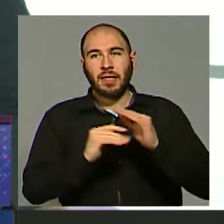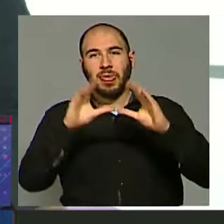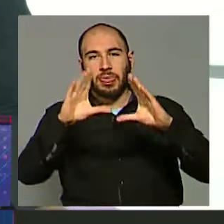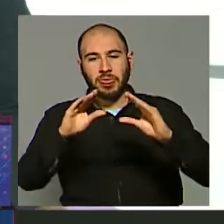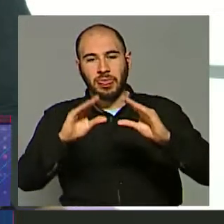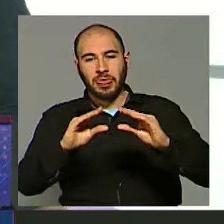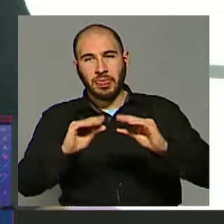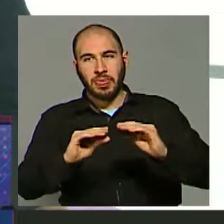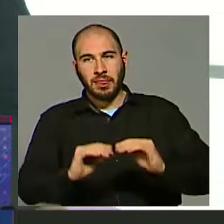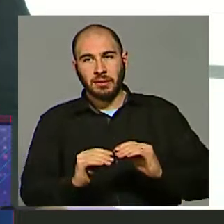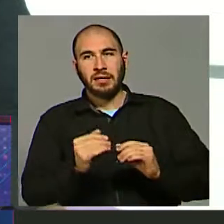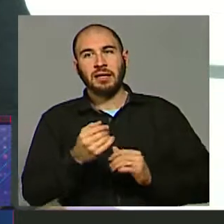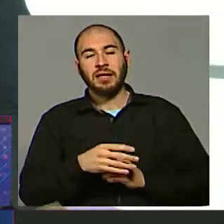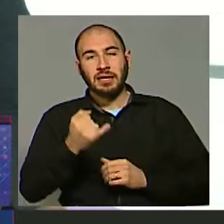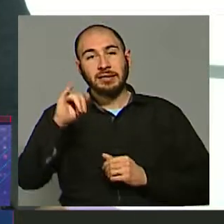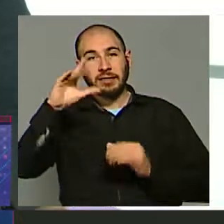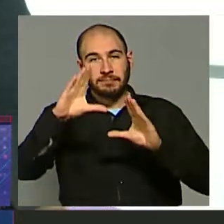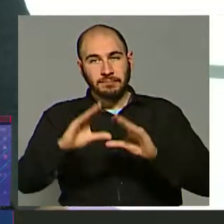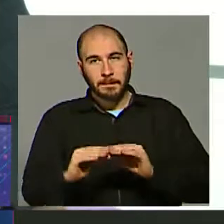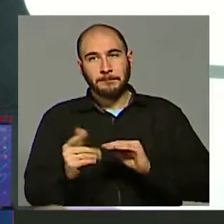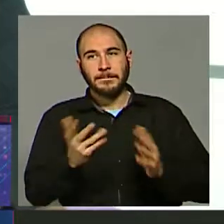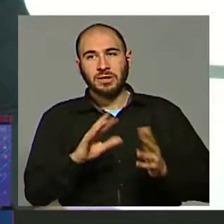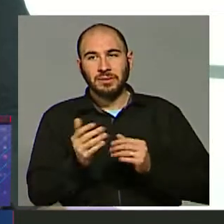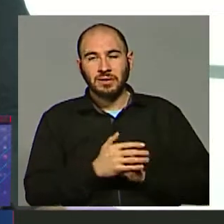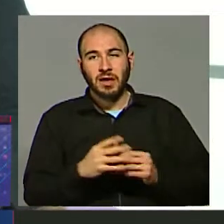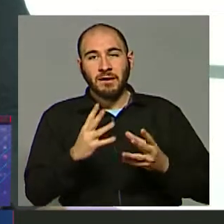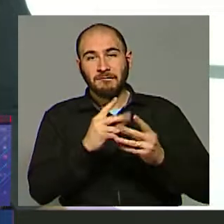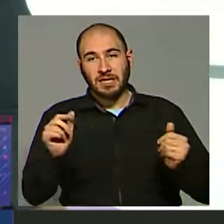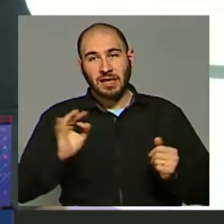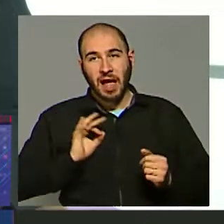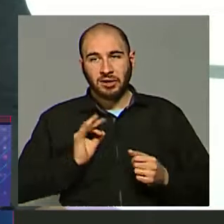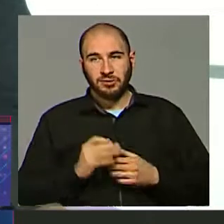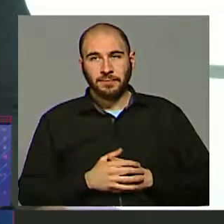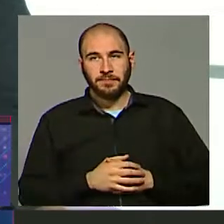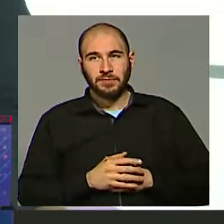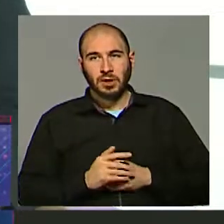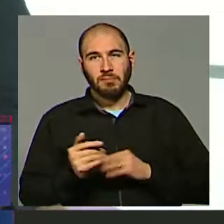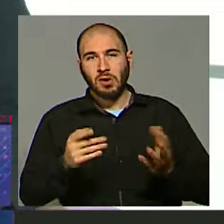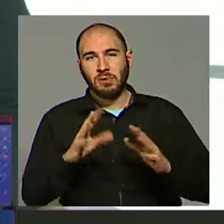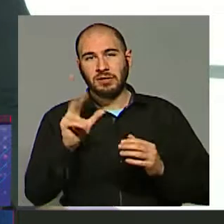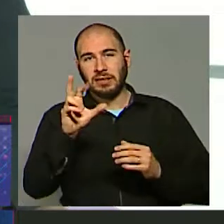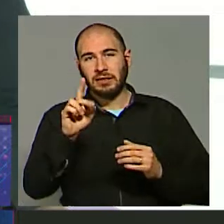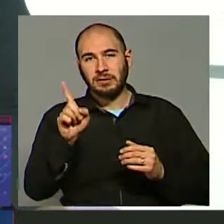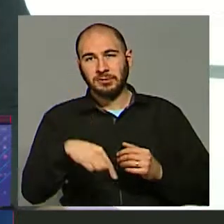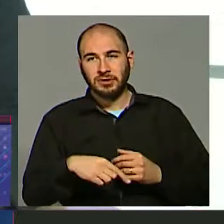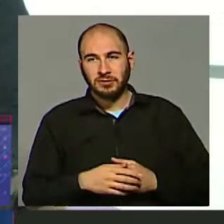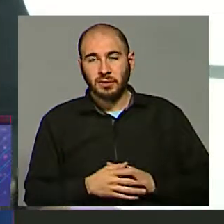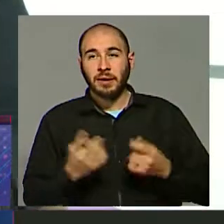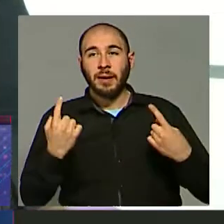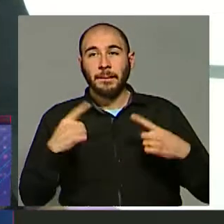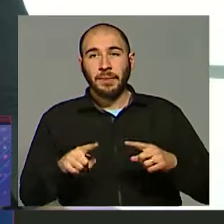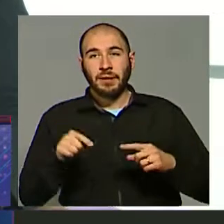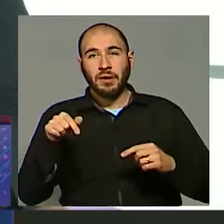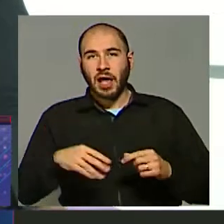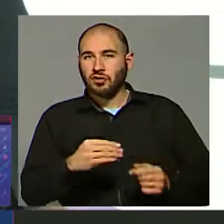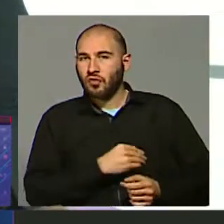disminuyendo esta tasa de las LEVAC. Se estima que probablemente para fin de año esté en el orden del 30%, pero para eso hay que ganar